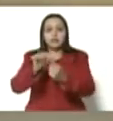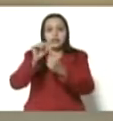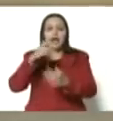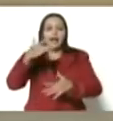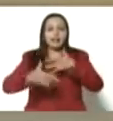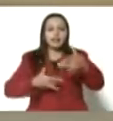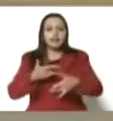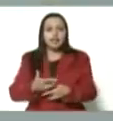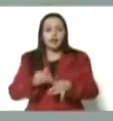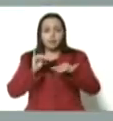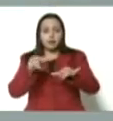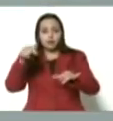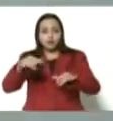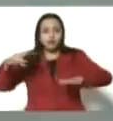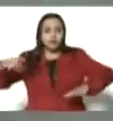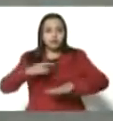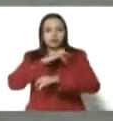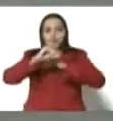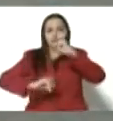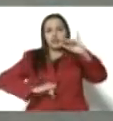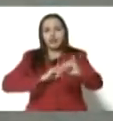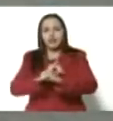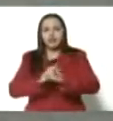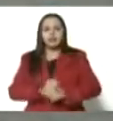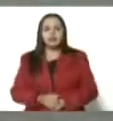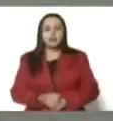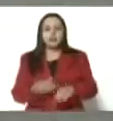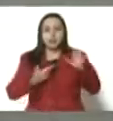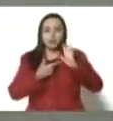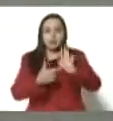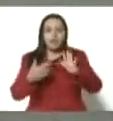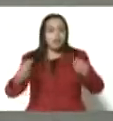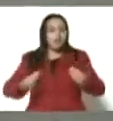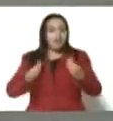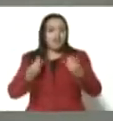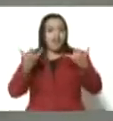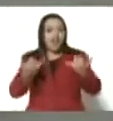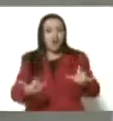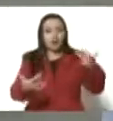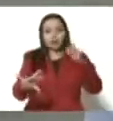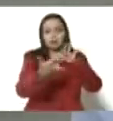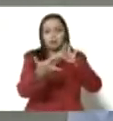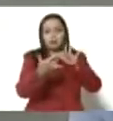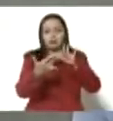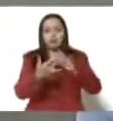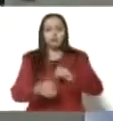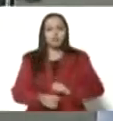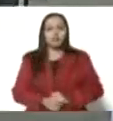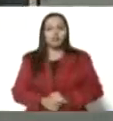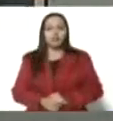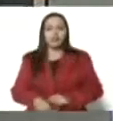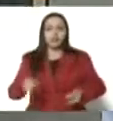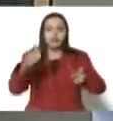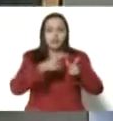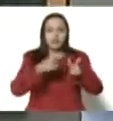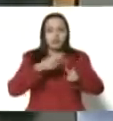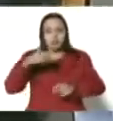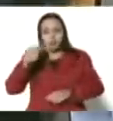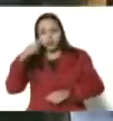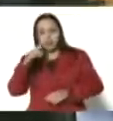actividad desde el Aeropuerto Internacional de Maiquetía, transmitiendo en vivo y directo por Venezolana de Televisión. Ustedes aprecian